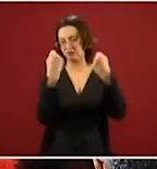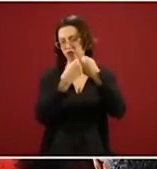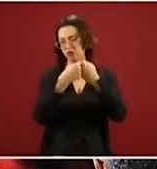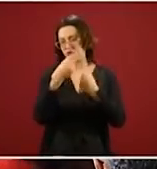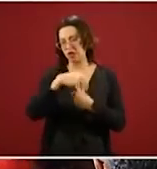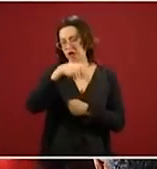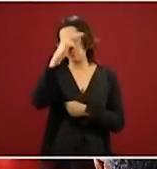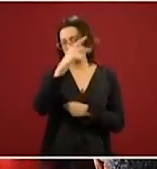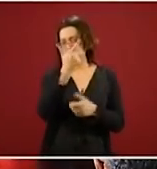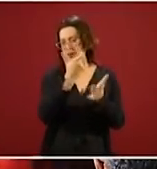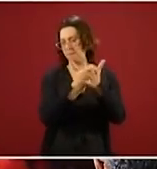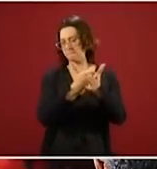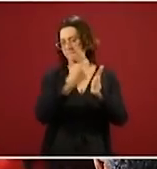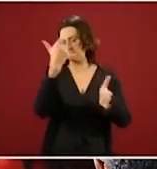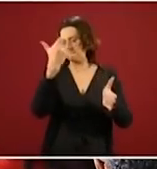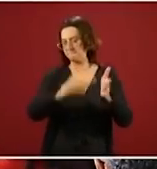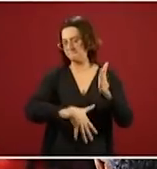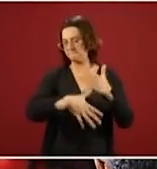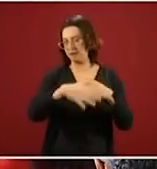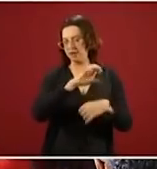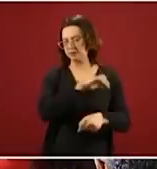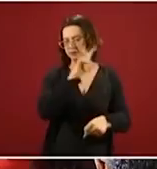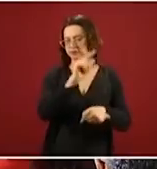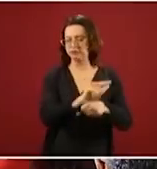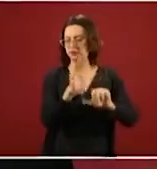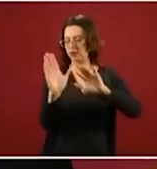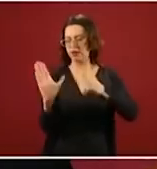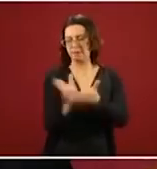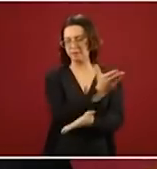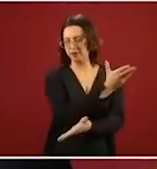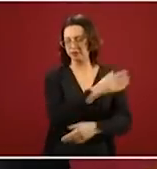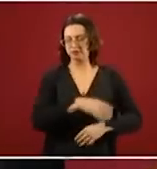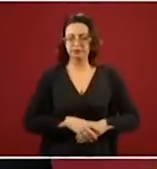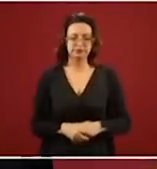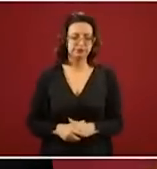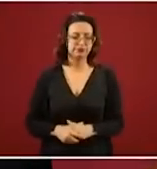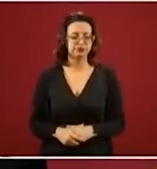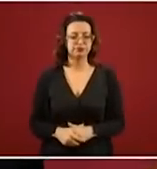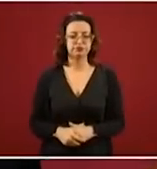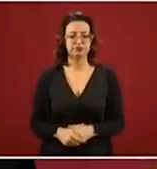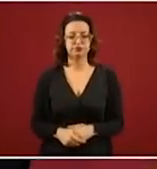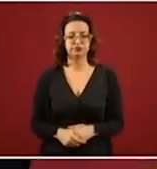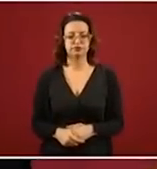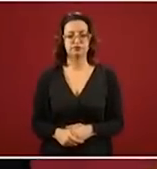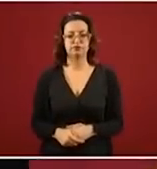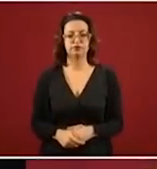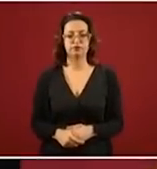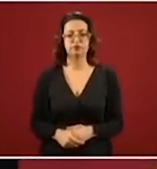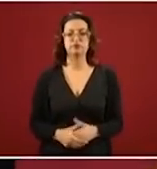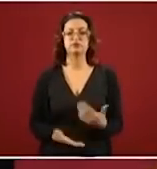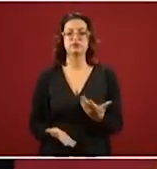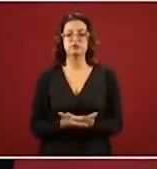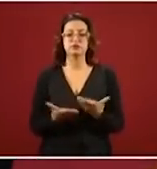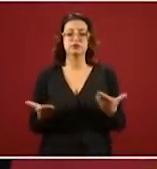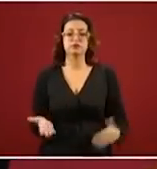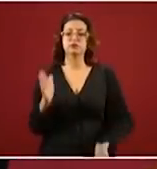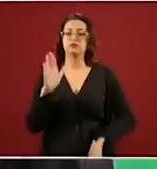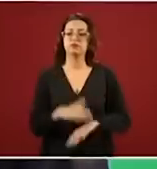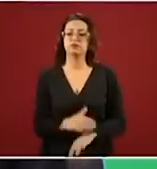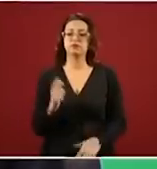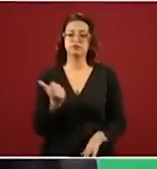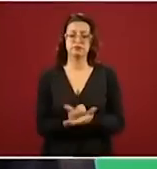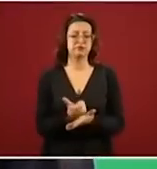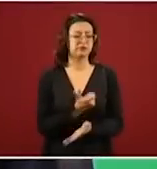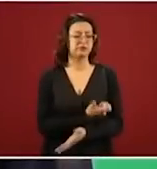con el subsidio especial ahora vamos a ver quiénes han sido los de los precios más altos en estos